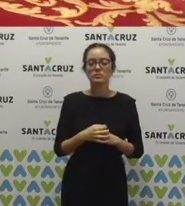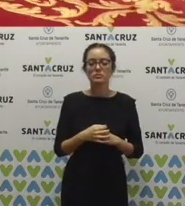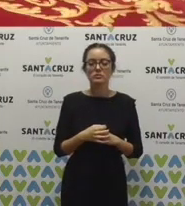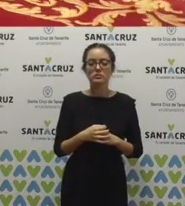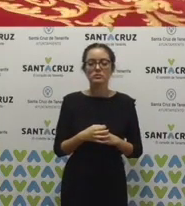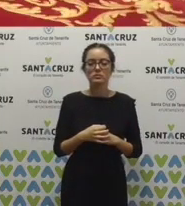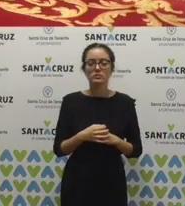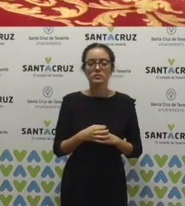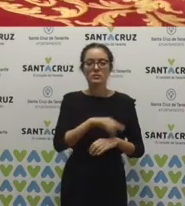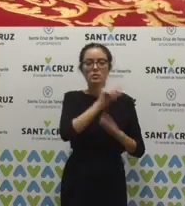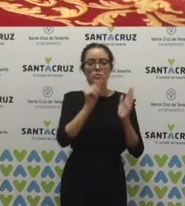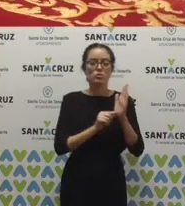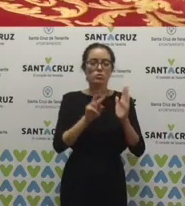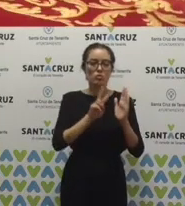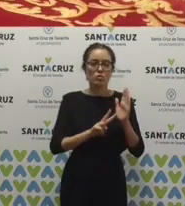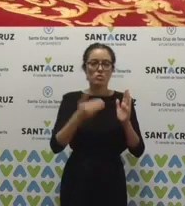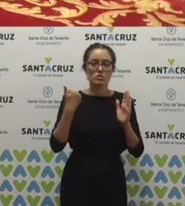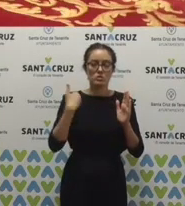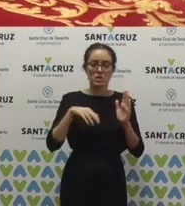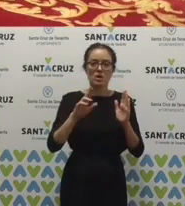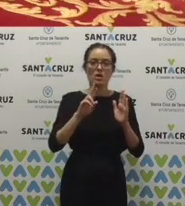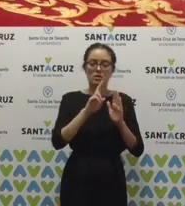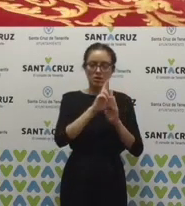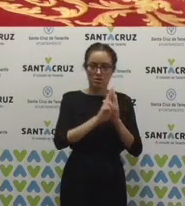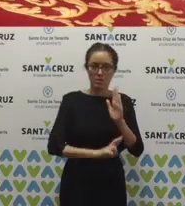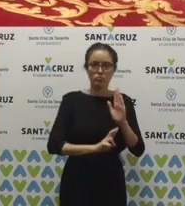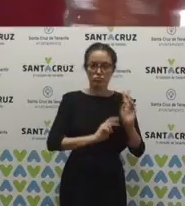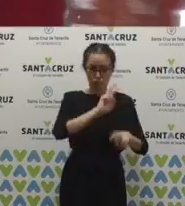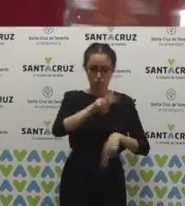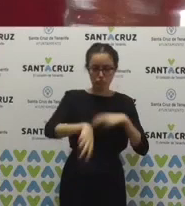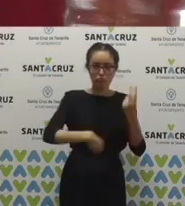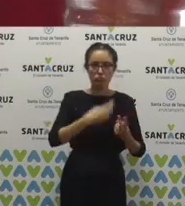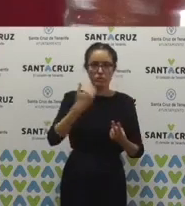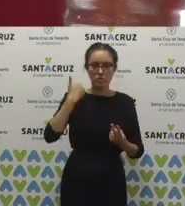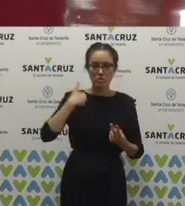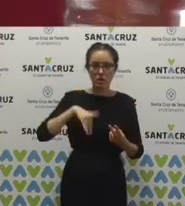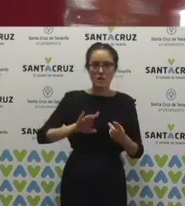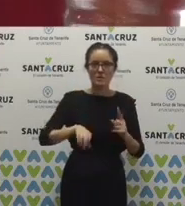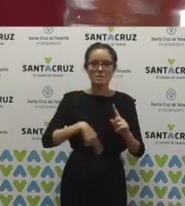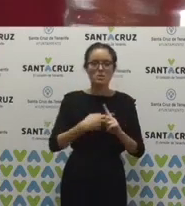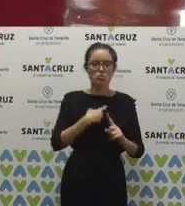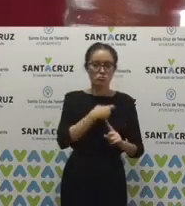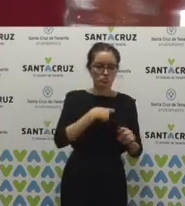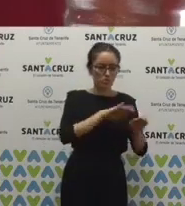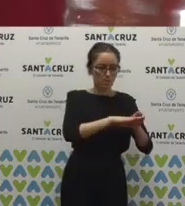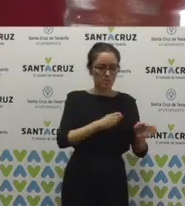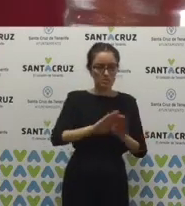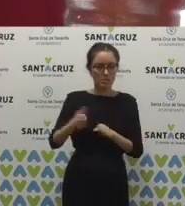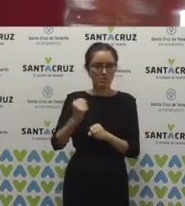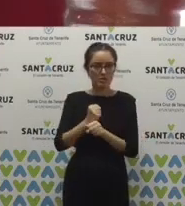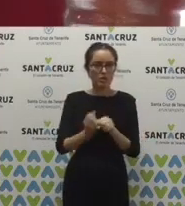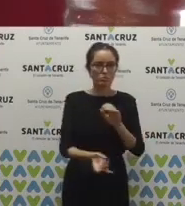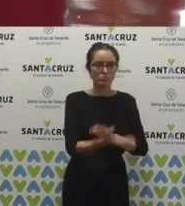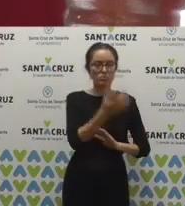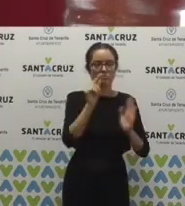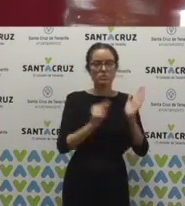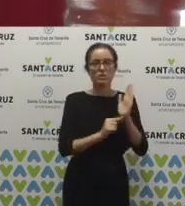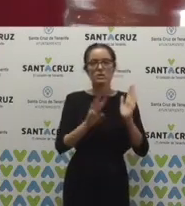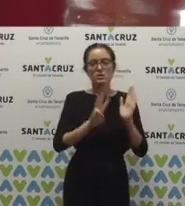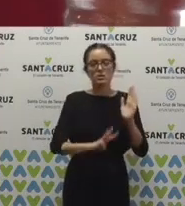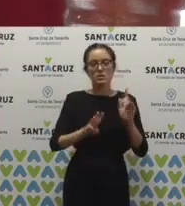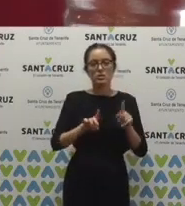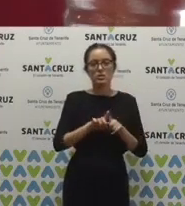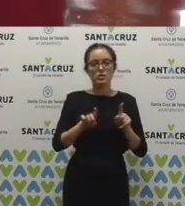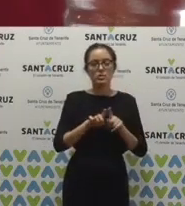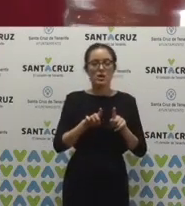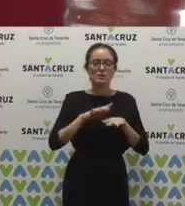segundo una vez modificado convocar dicho consejo social de la ciudad y crear esas comisiones y mesas de trabajo tercero recuperar espíritu de antaño en la